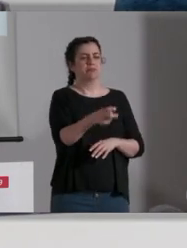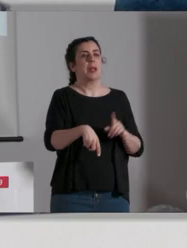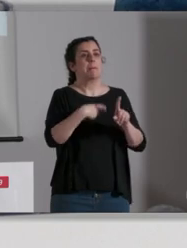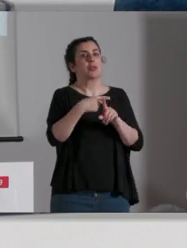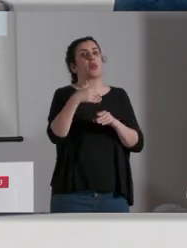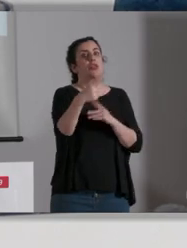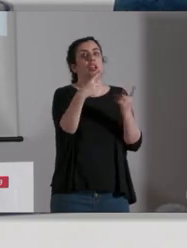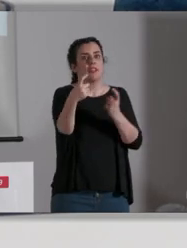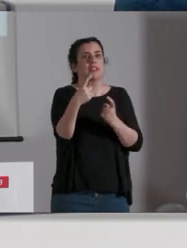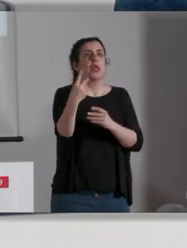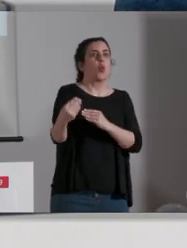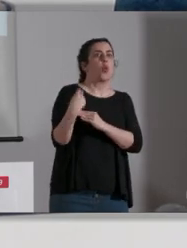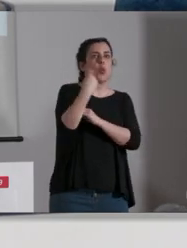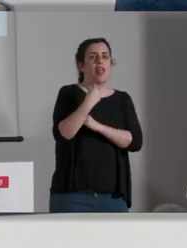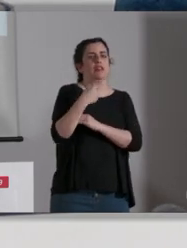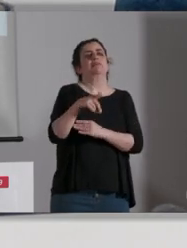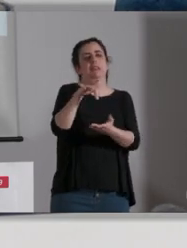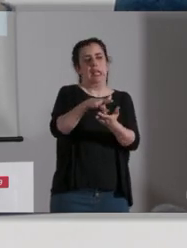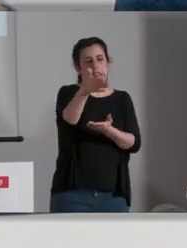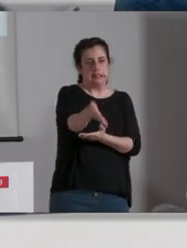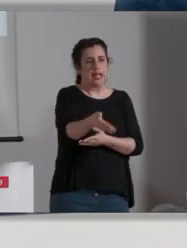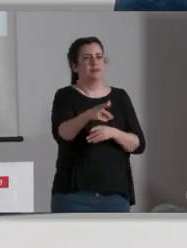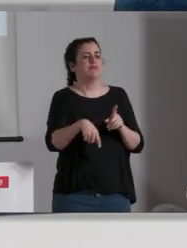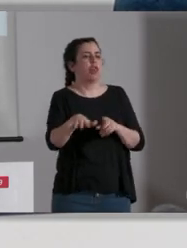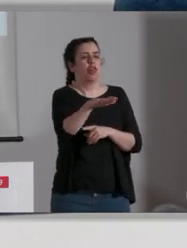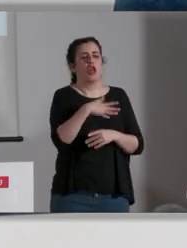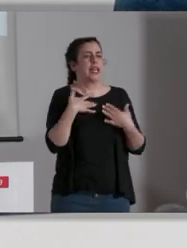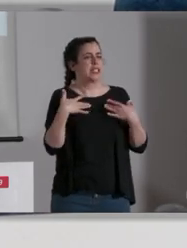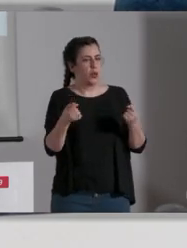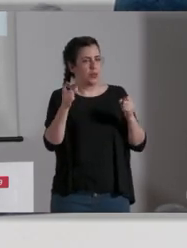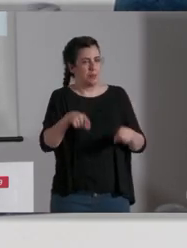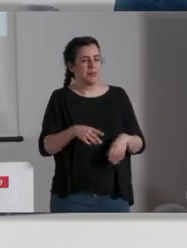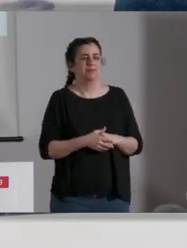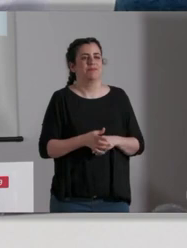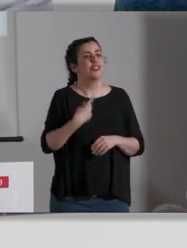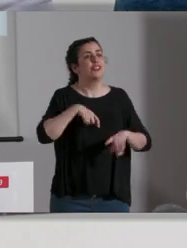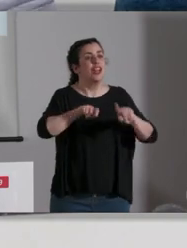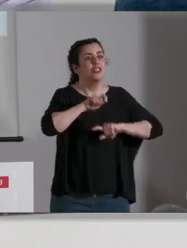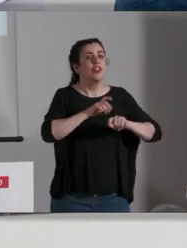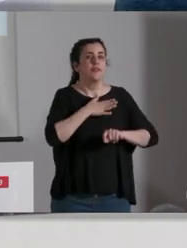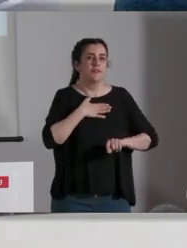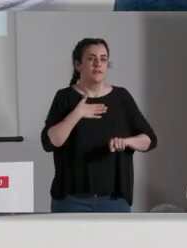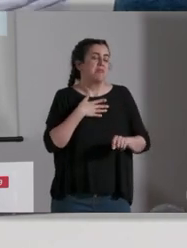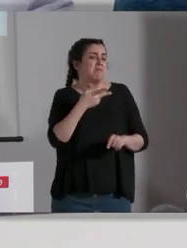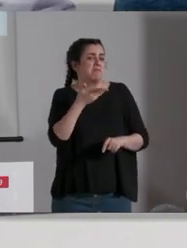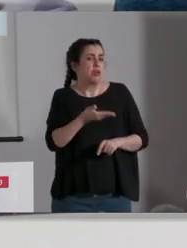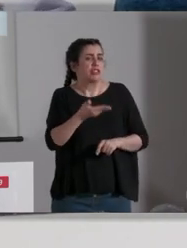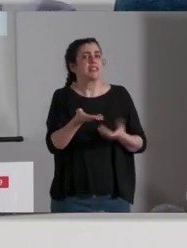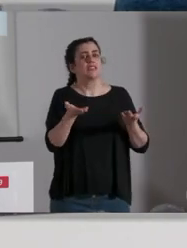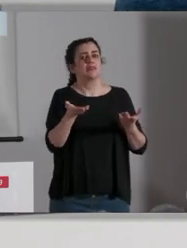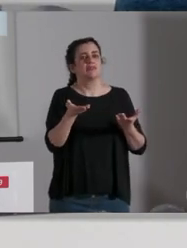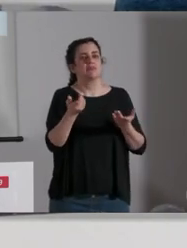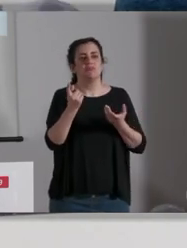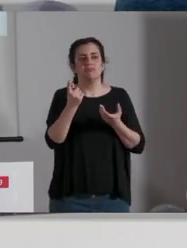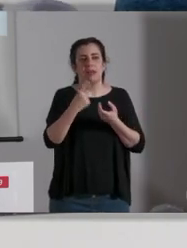necesitemos y área de cuidados de salud. En Echekonadbad valoramos la participación en la vida del barrio o municipio